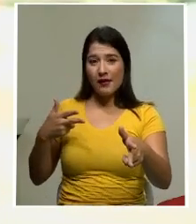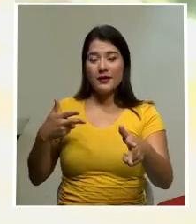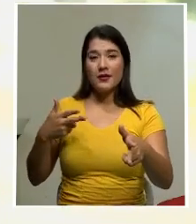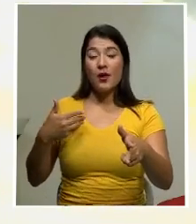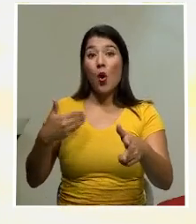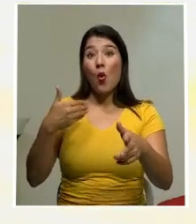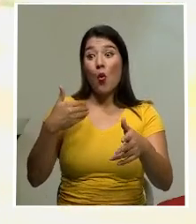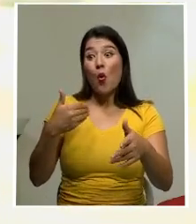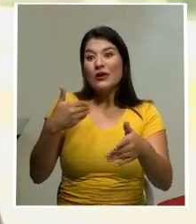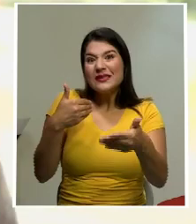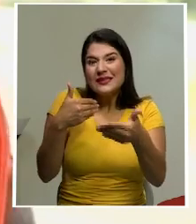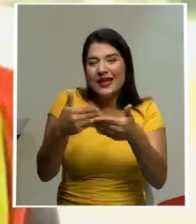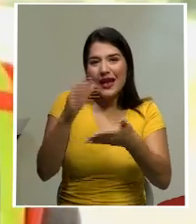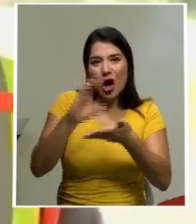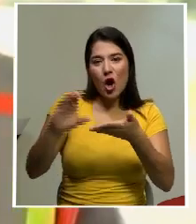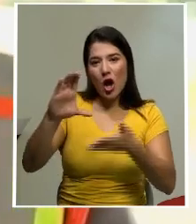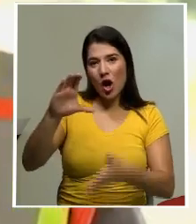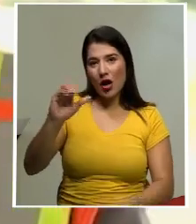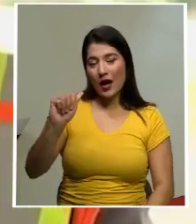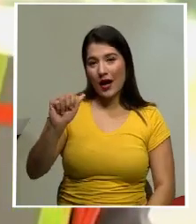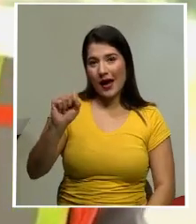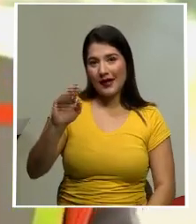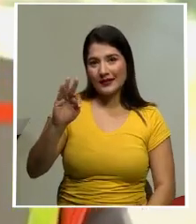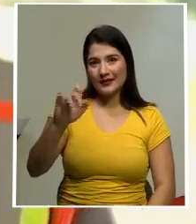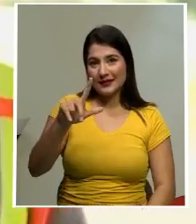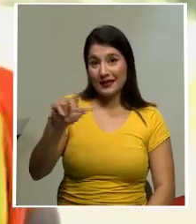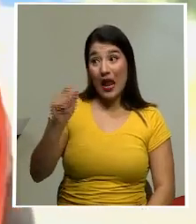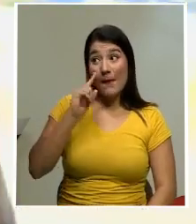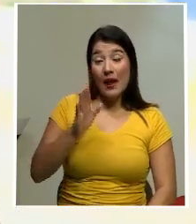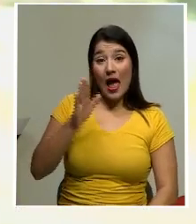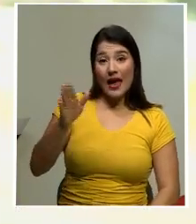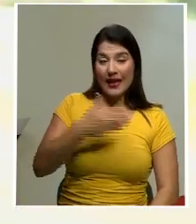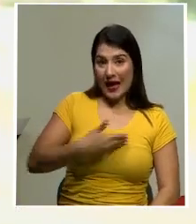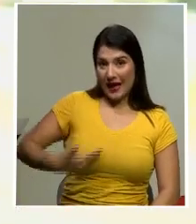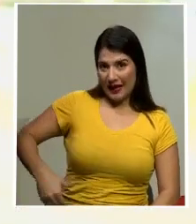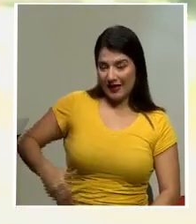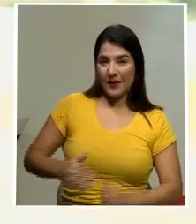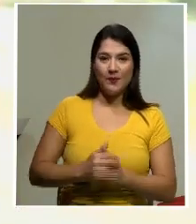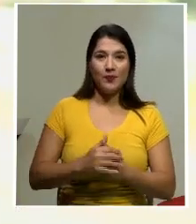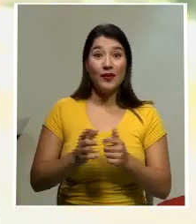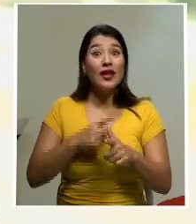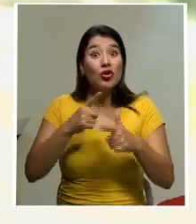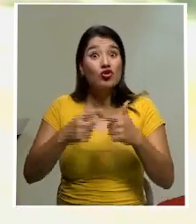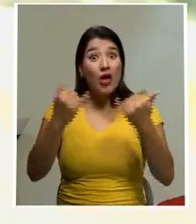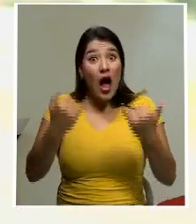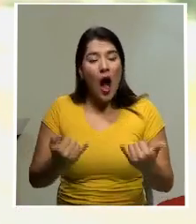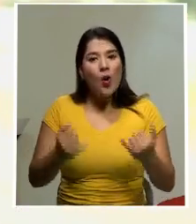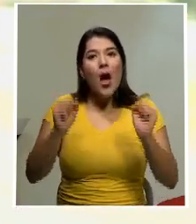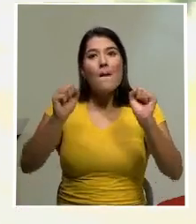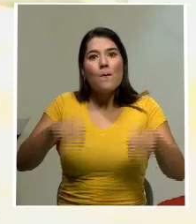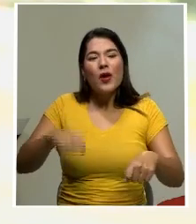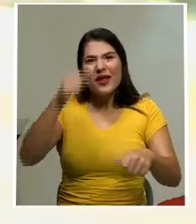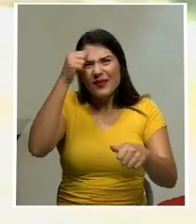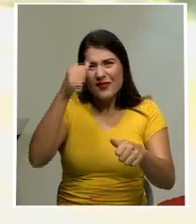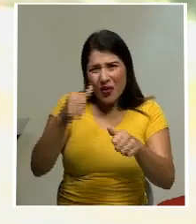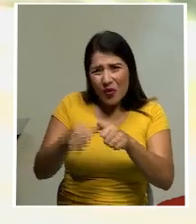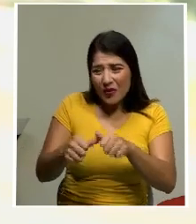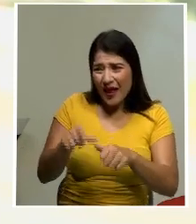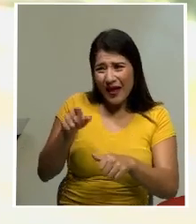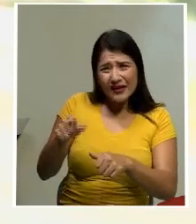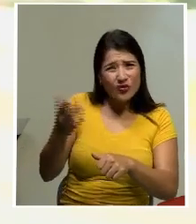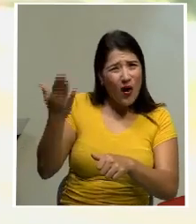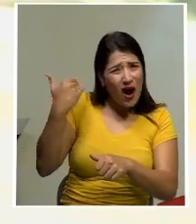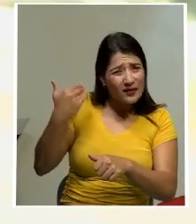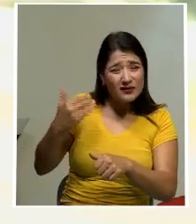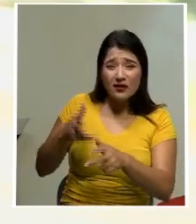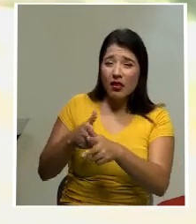altura del Castella para ir a Heredia y recordar cómo ese tramo se convertía en un cuello de